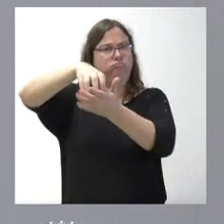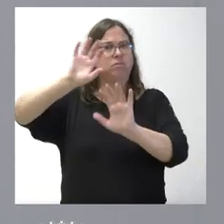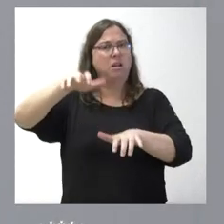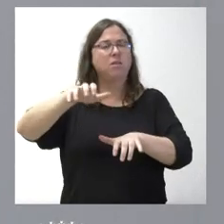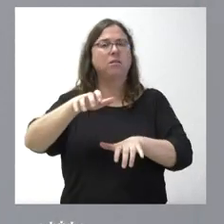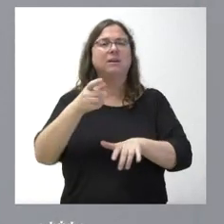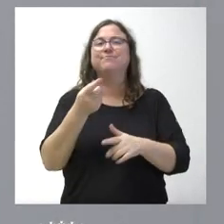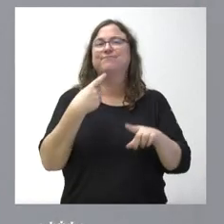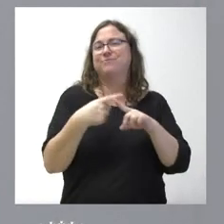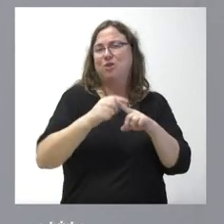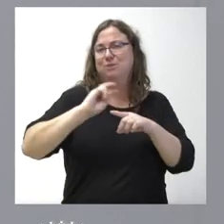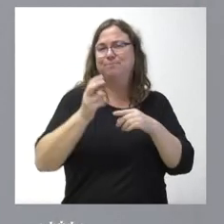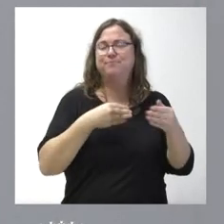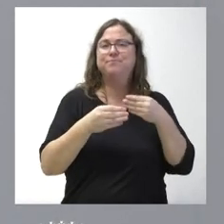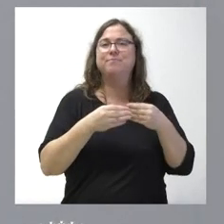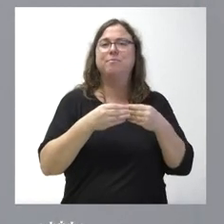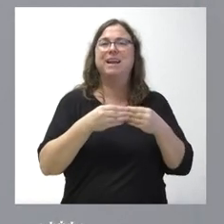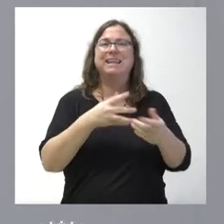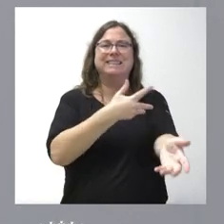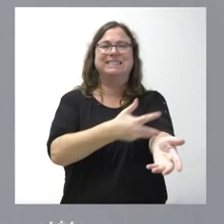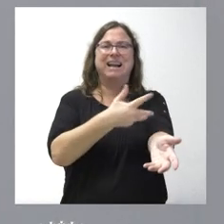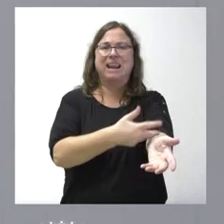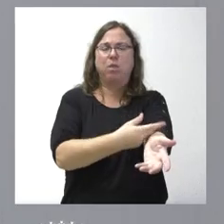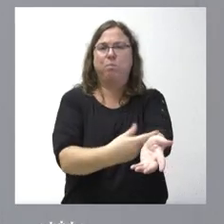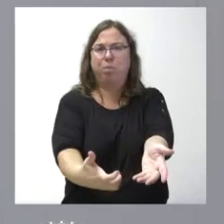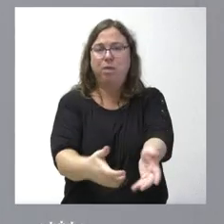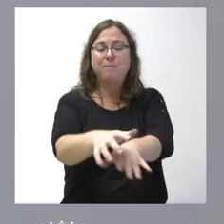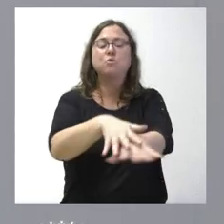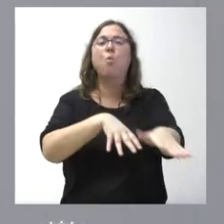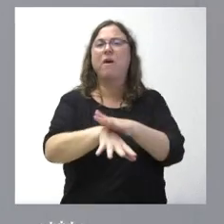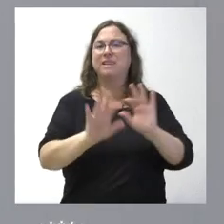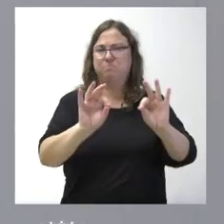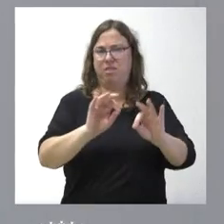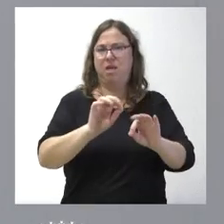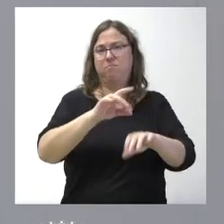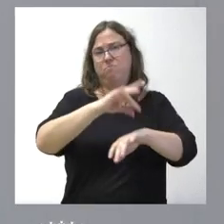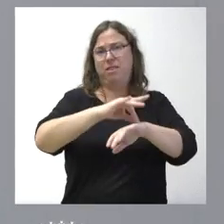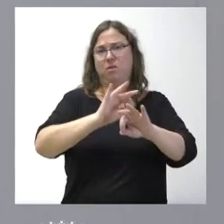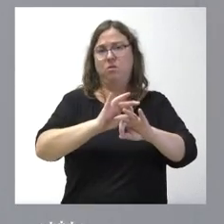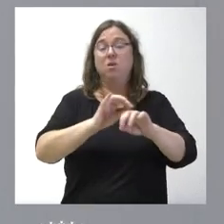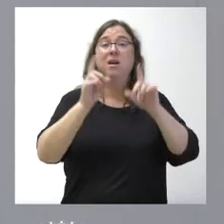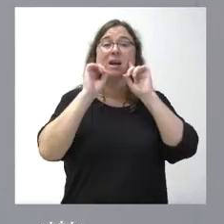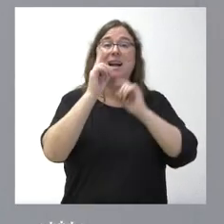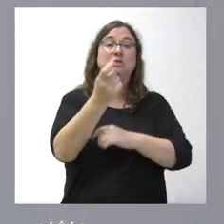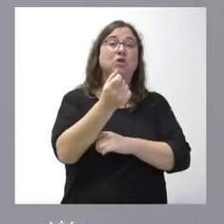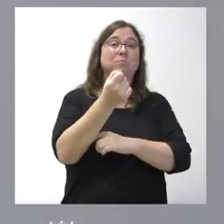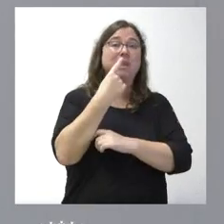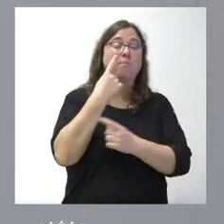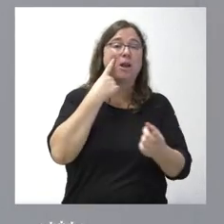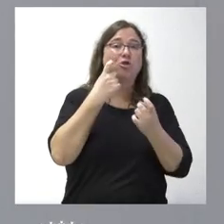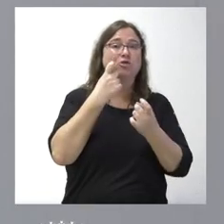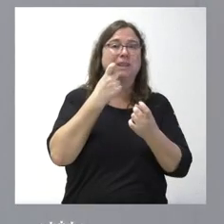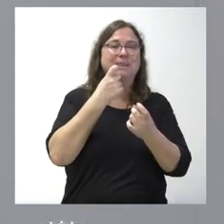suministros para controlar los trastornos del sangrado y guantes de uso sanitario en el caso de medicamentos para controlar los